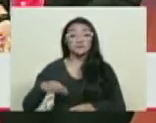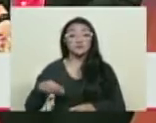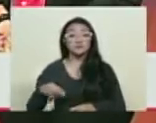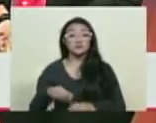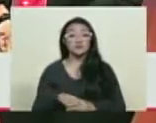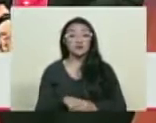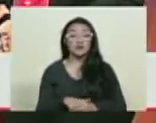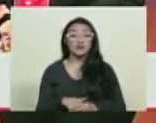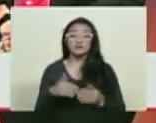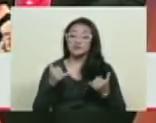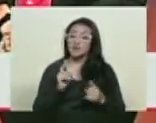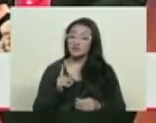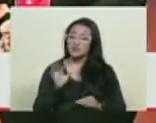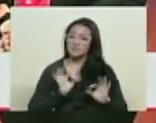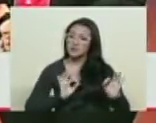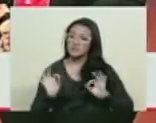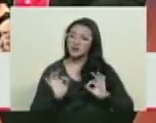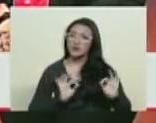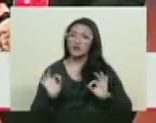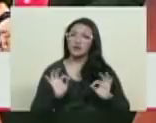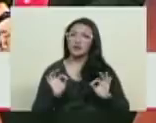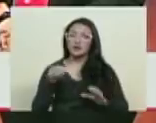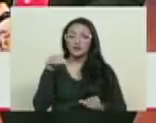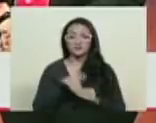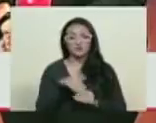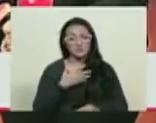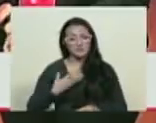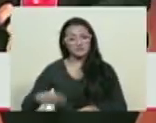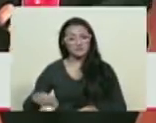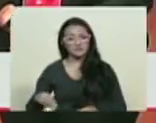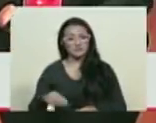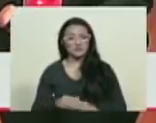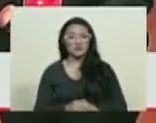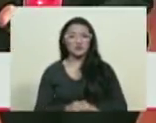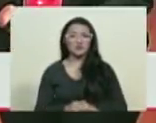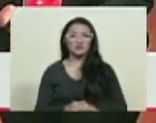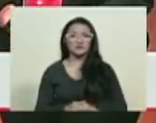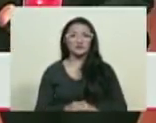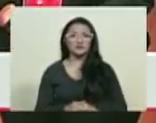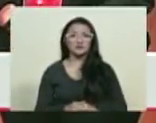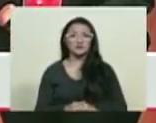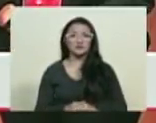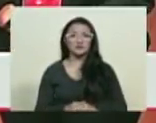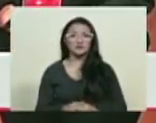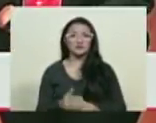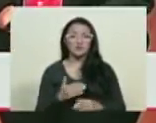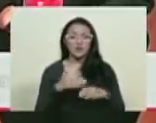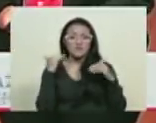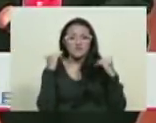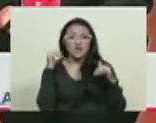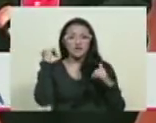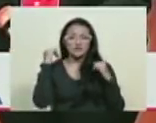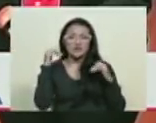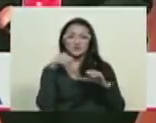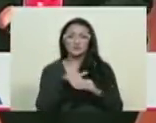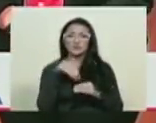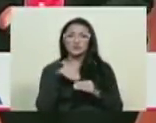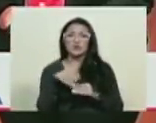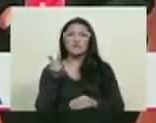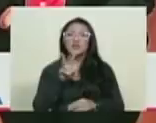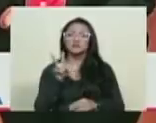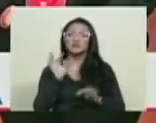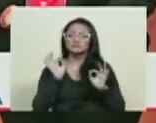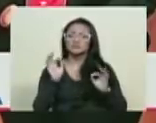desde ya tenemos que prepararnos para las elecciones presidenciales porque también tiene que ser una gran fiesta electoral y venezuela va a salir